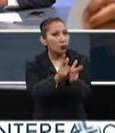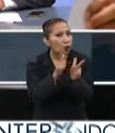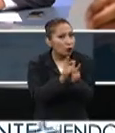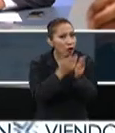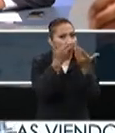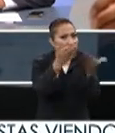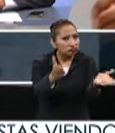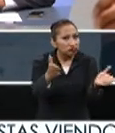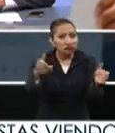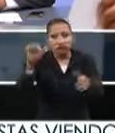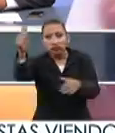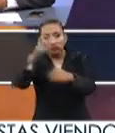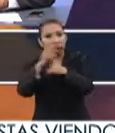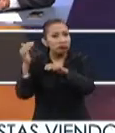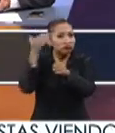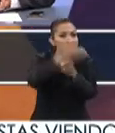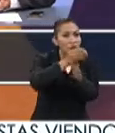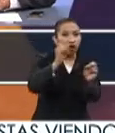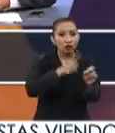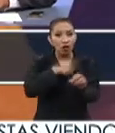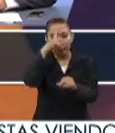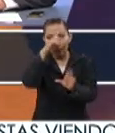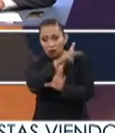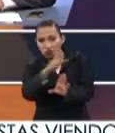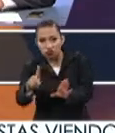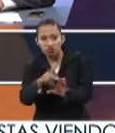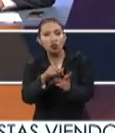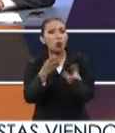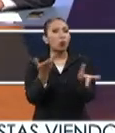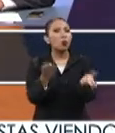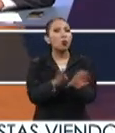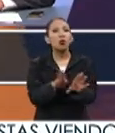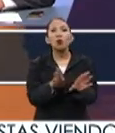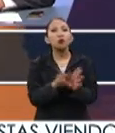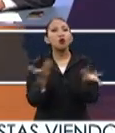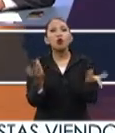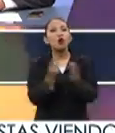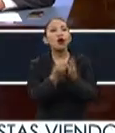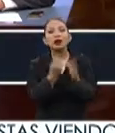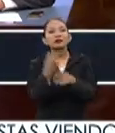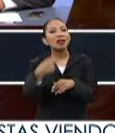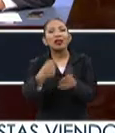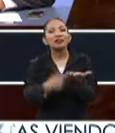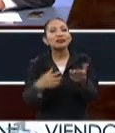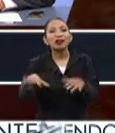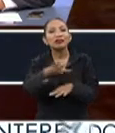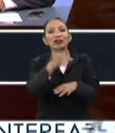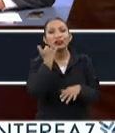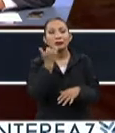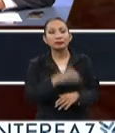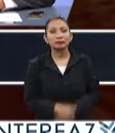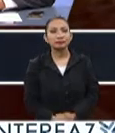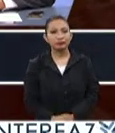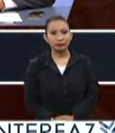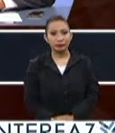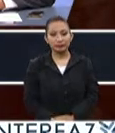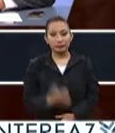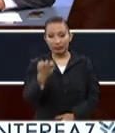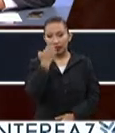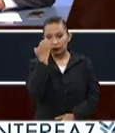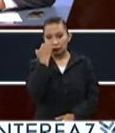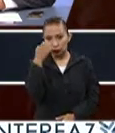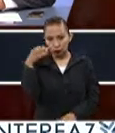grupos abiertos a otras nacionalidades o solo los mexicanos, cómo se impartían estas clases del idioma. Bien, esta